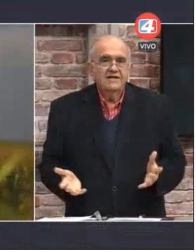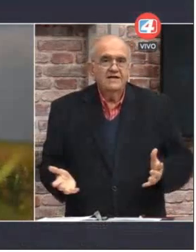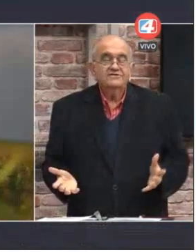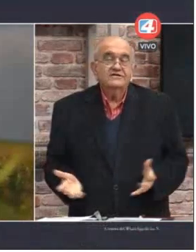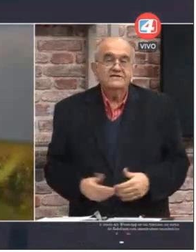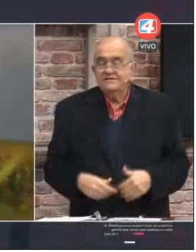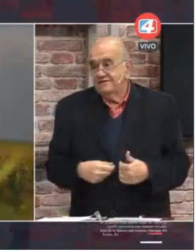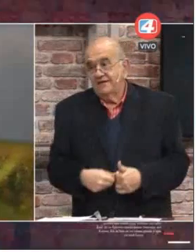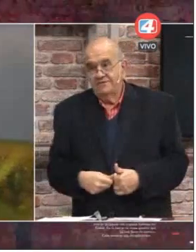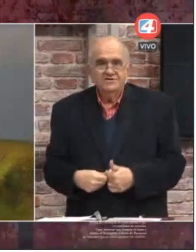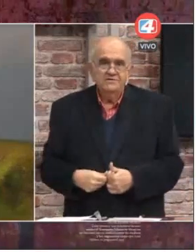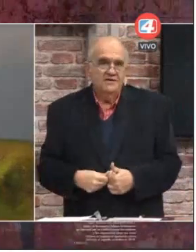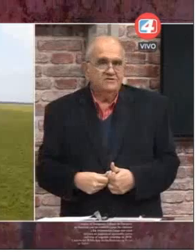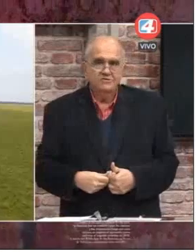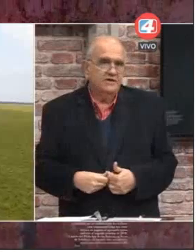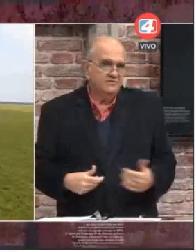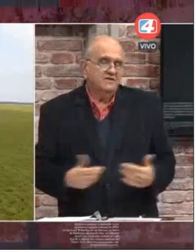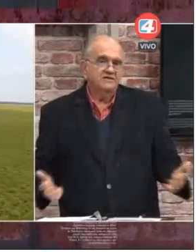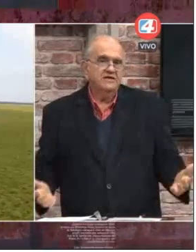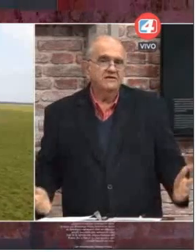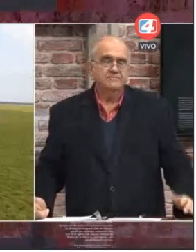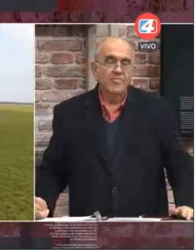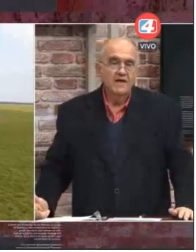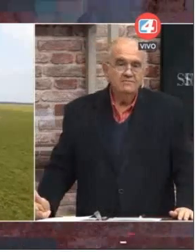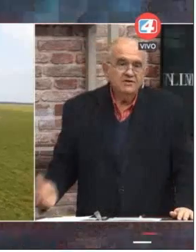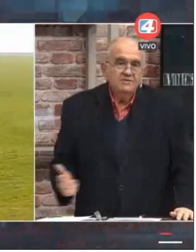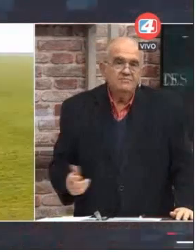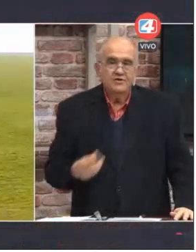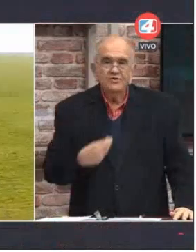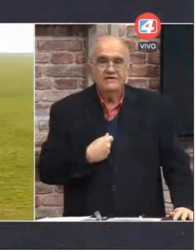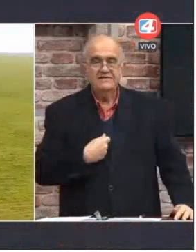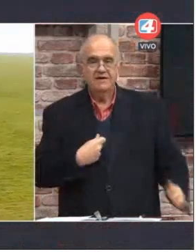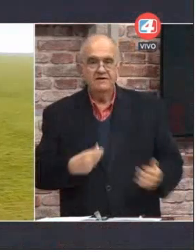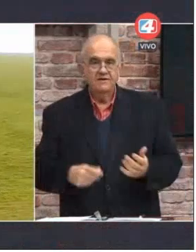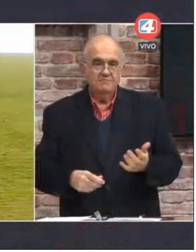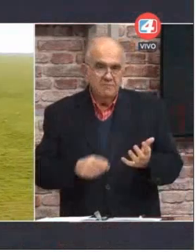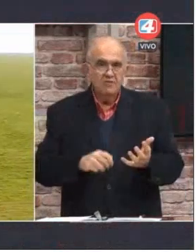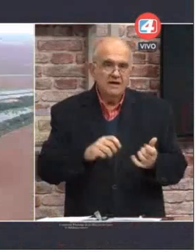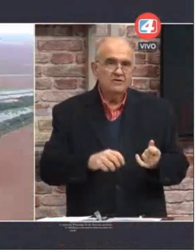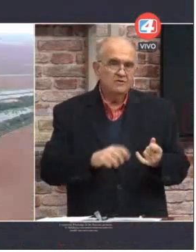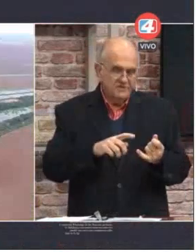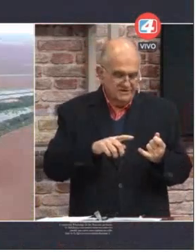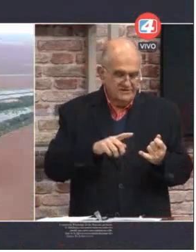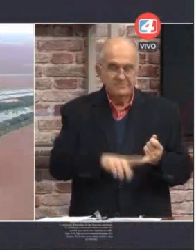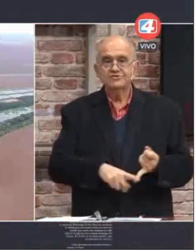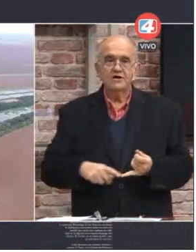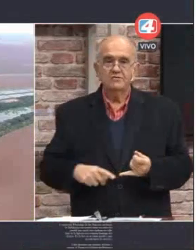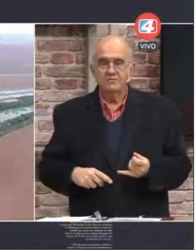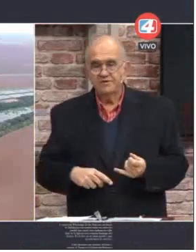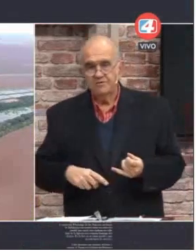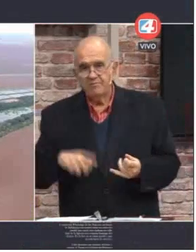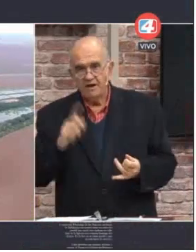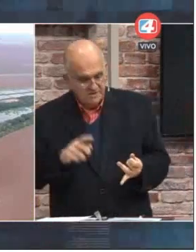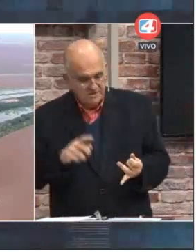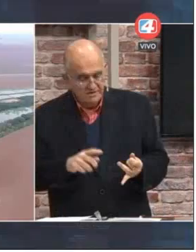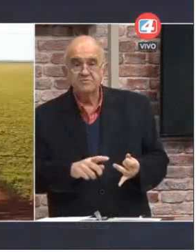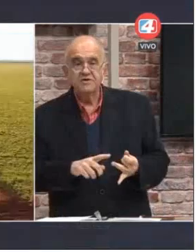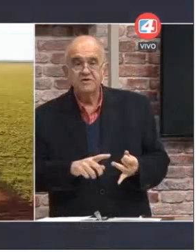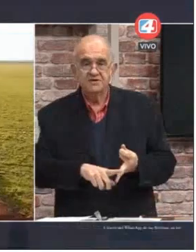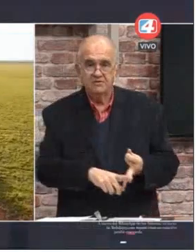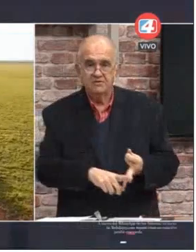realidad no se está sentado arriba de las hojas no quiere vender porque porque hoy encima va a un banco le recibe en soja como medio de pago